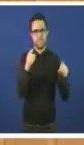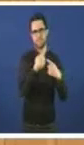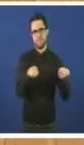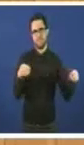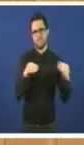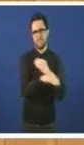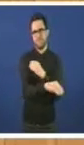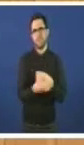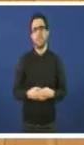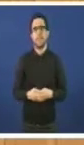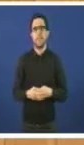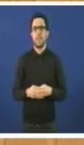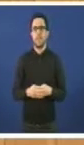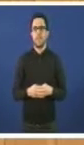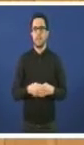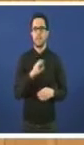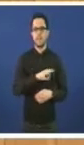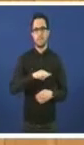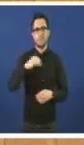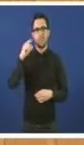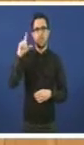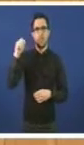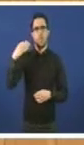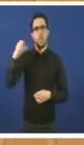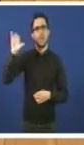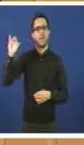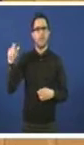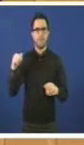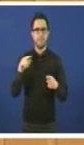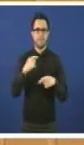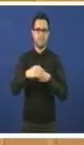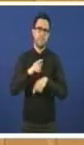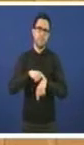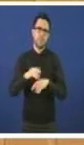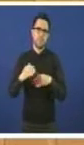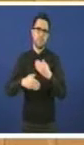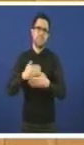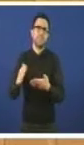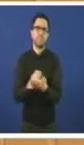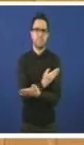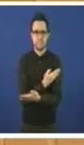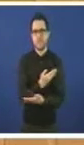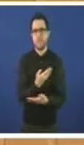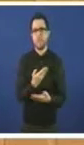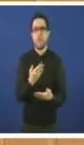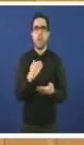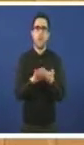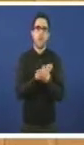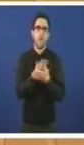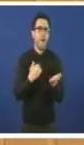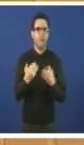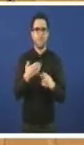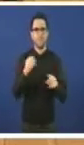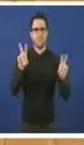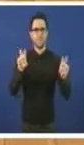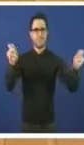el señor lobeira pasas de nuestro templo en un palomo es para nada la iniciativa que usted planteaba el pensé y que